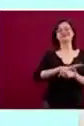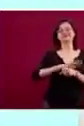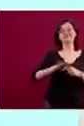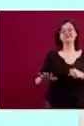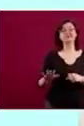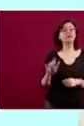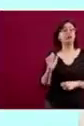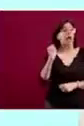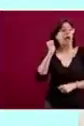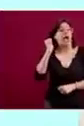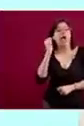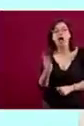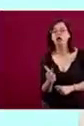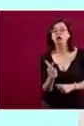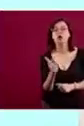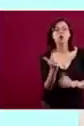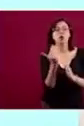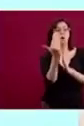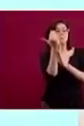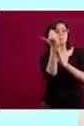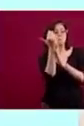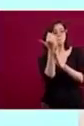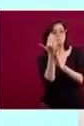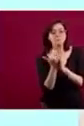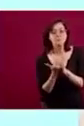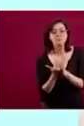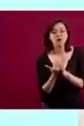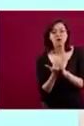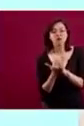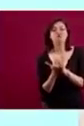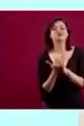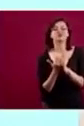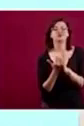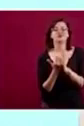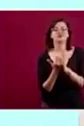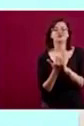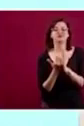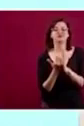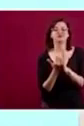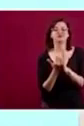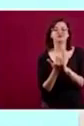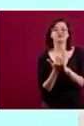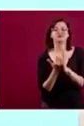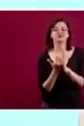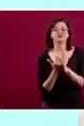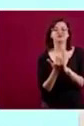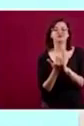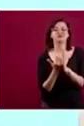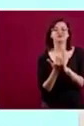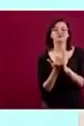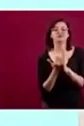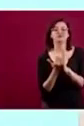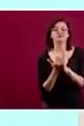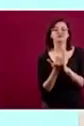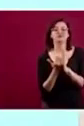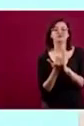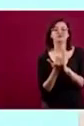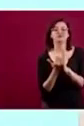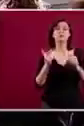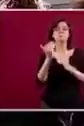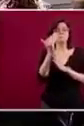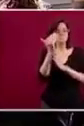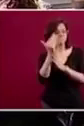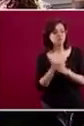ganancia en la que se reduzca la velocidad es un éxito, es un triunfo de las medidas de mitigación